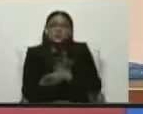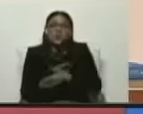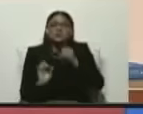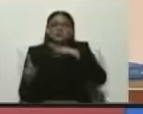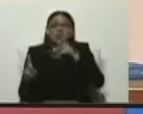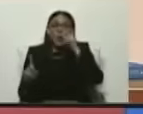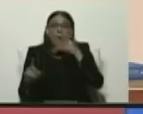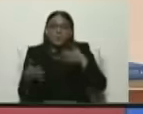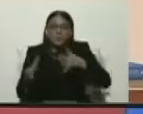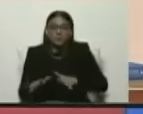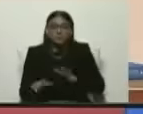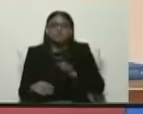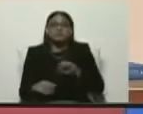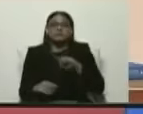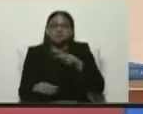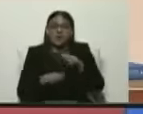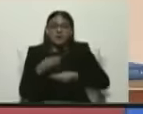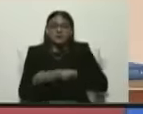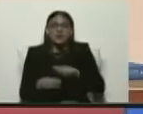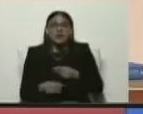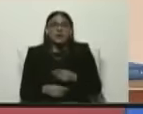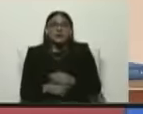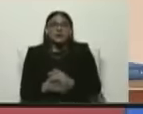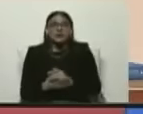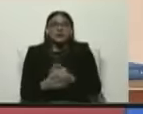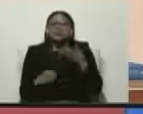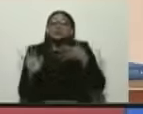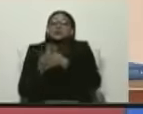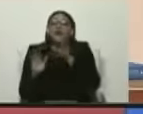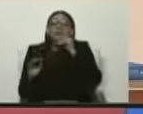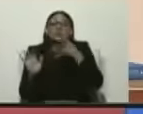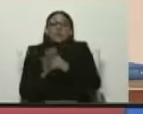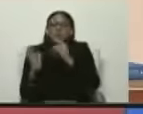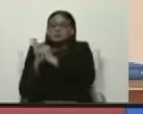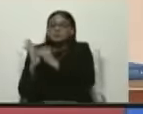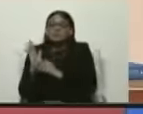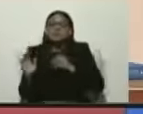166 años del fallecimiento de José Gregorio Monagas.